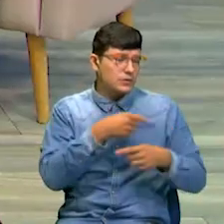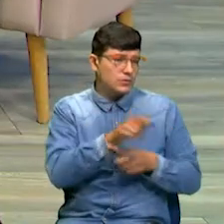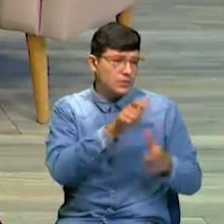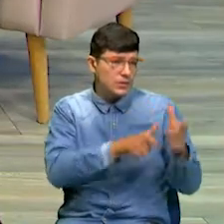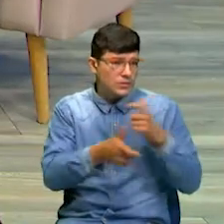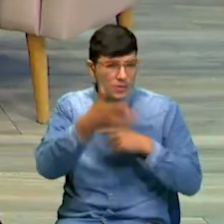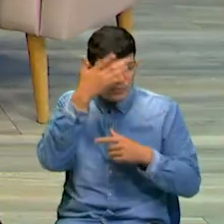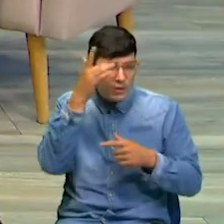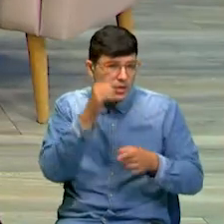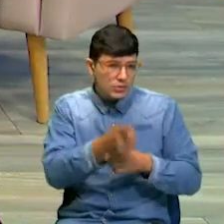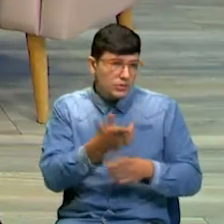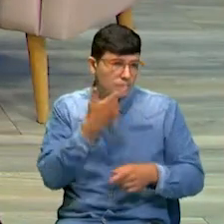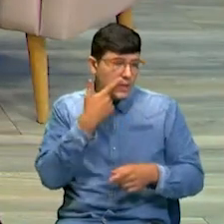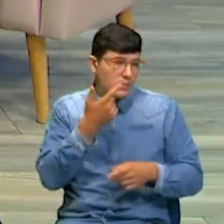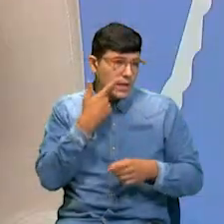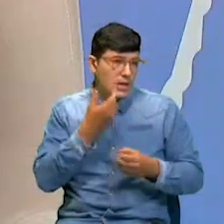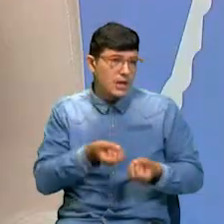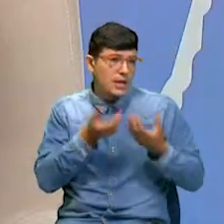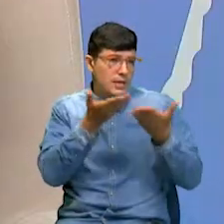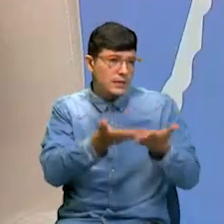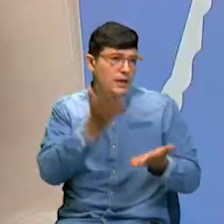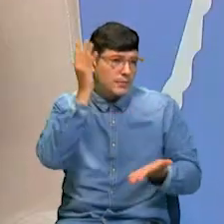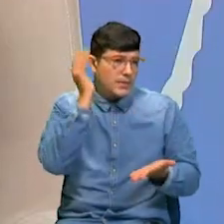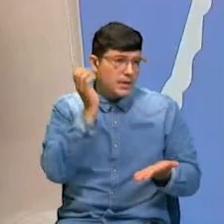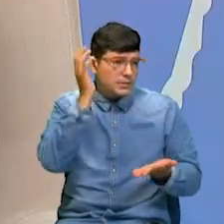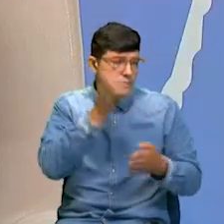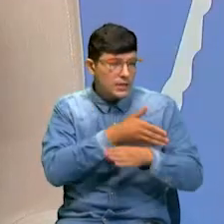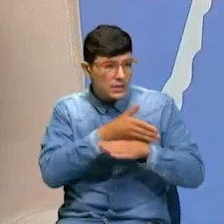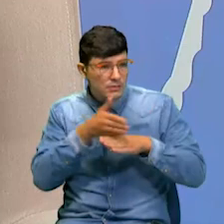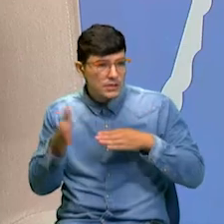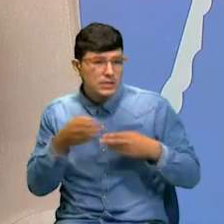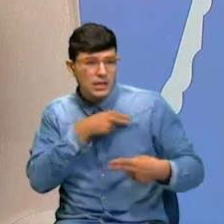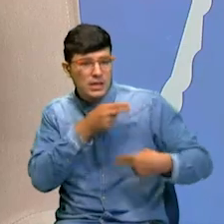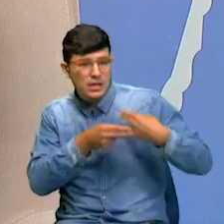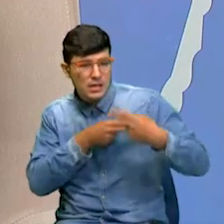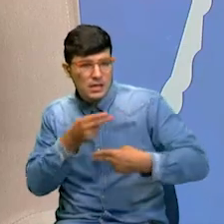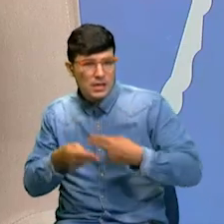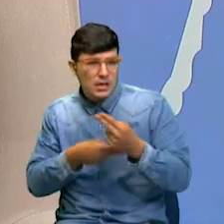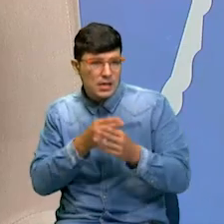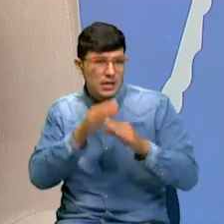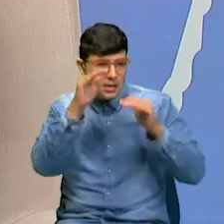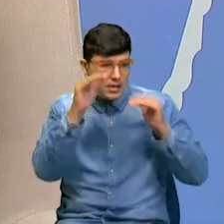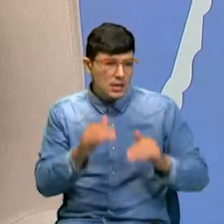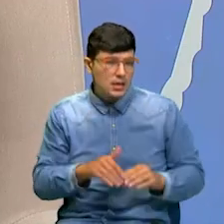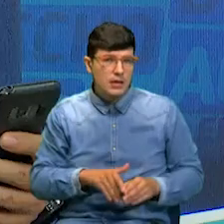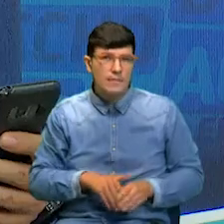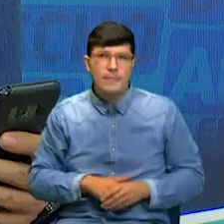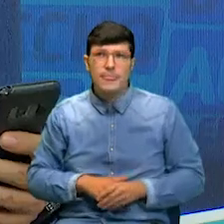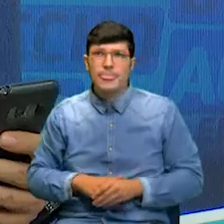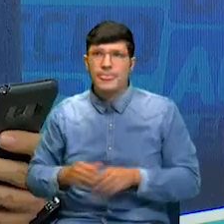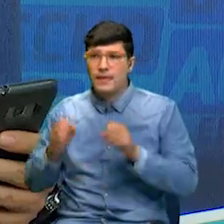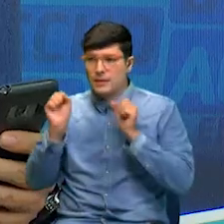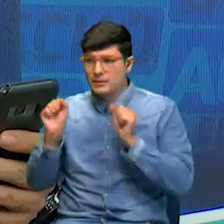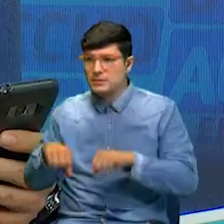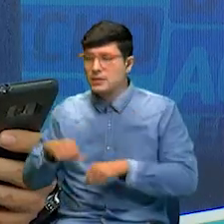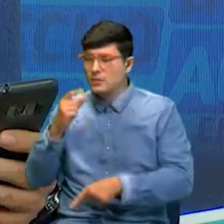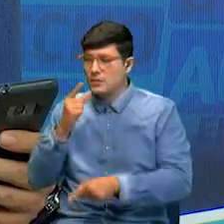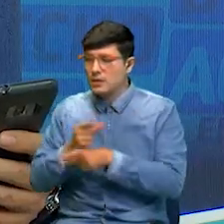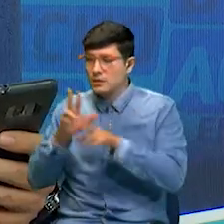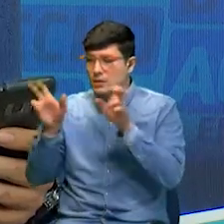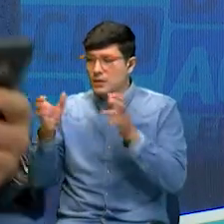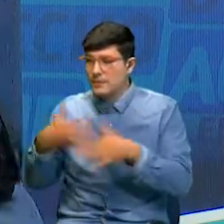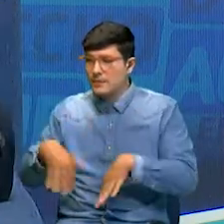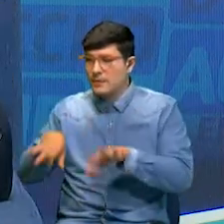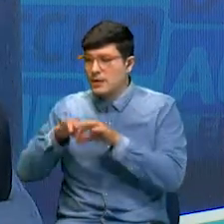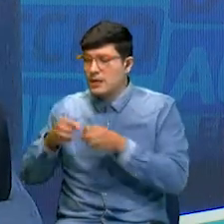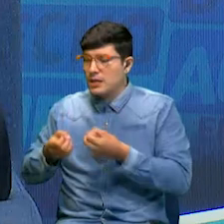porque su padre va a recibir la pensión y a él se le va a aligerar un poco la carga. Ok, bien importante tener claridad.